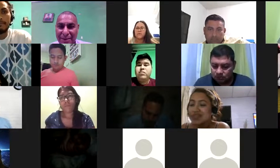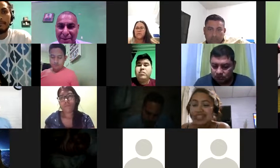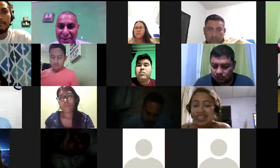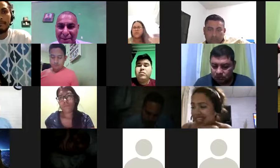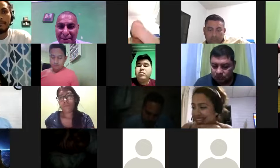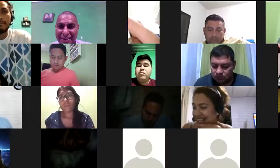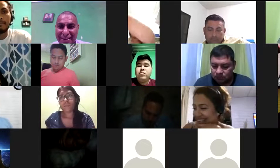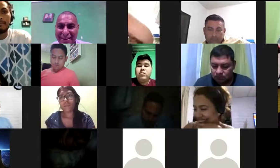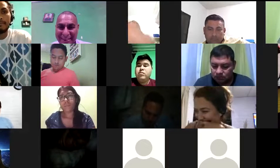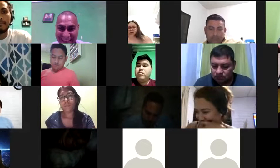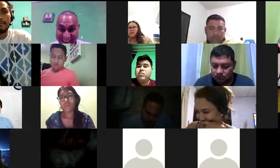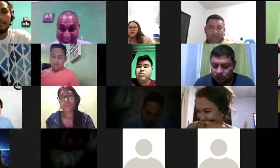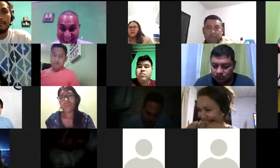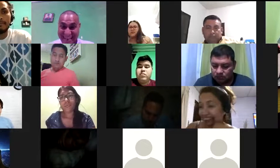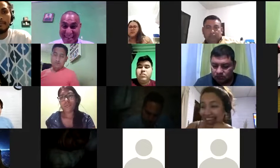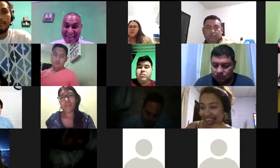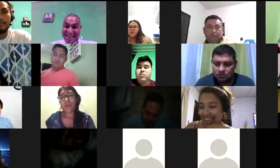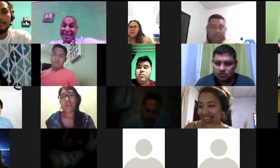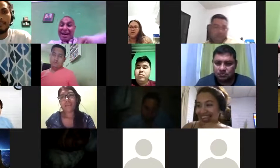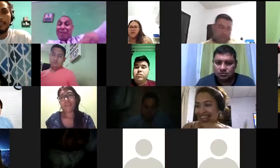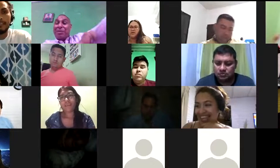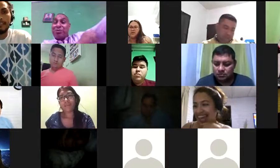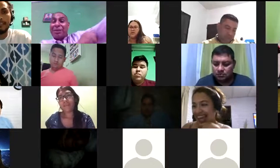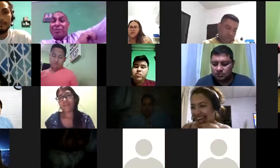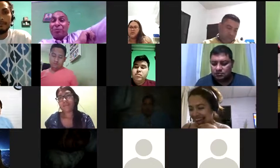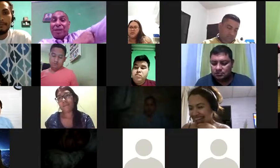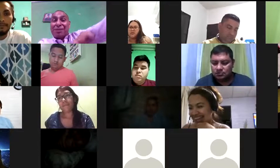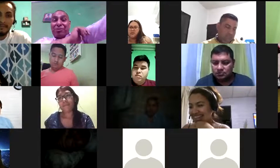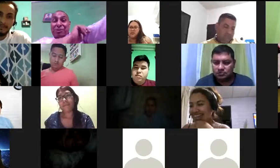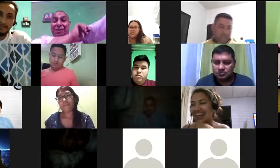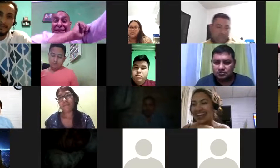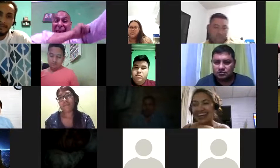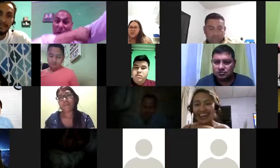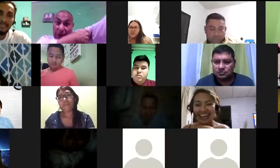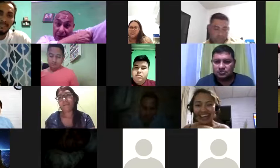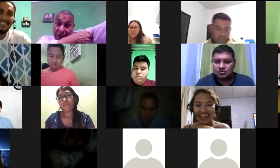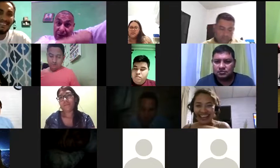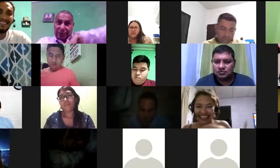¿Cómo se dice? I. I. Su bracito así.